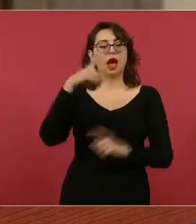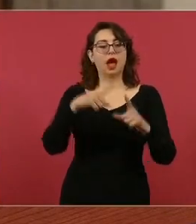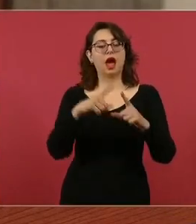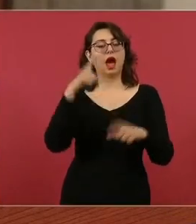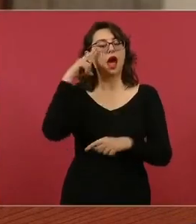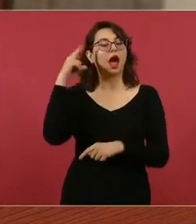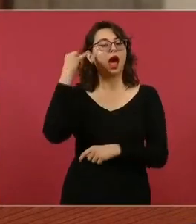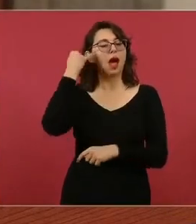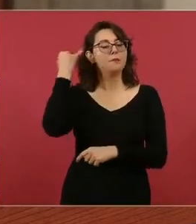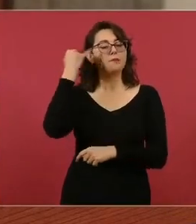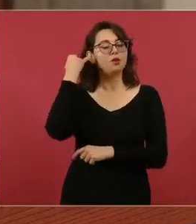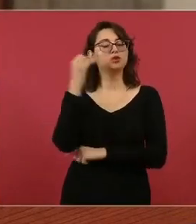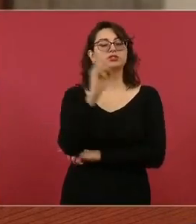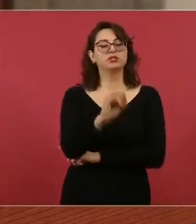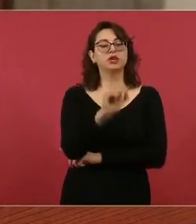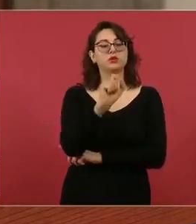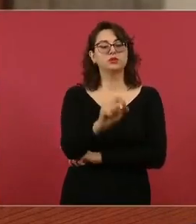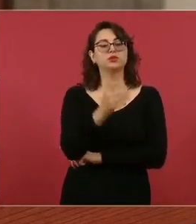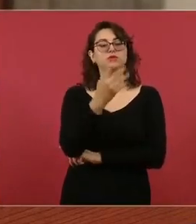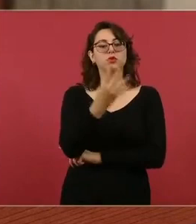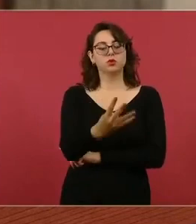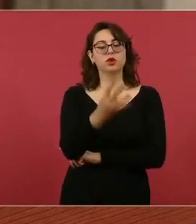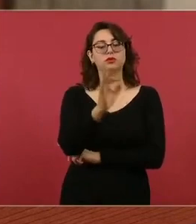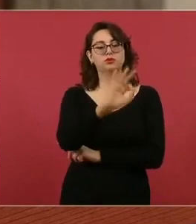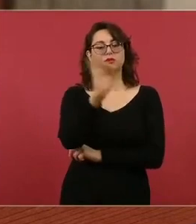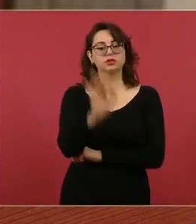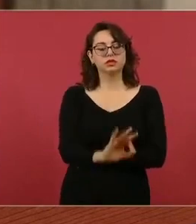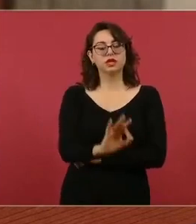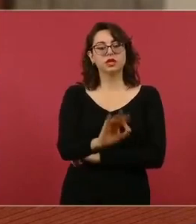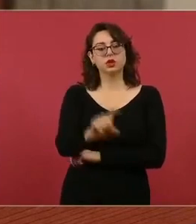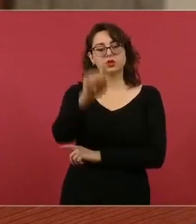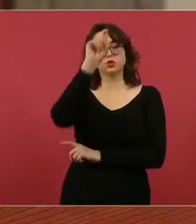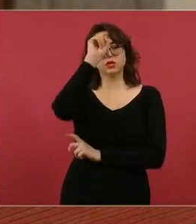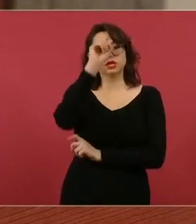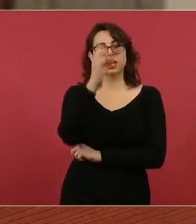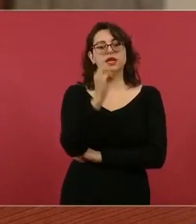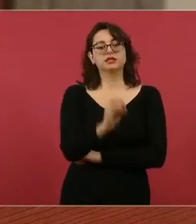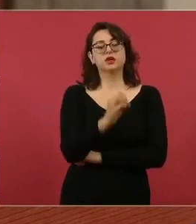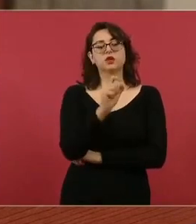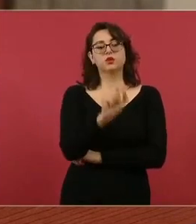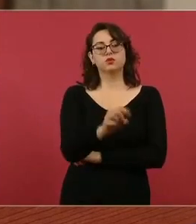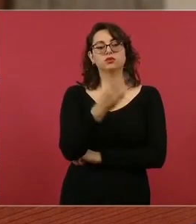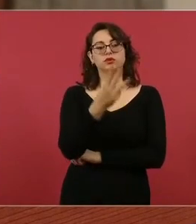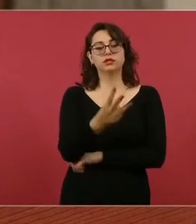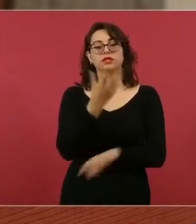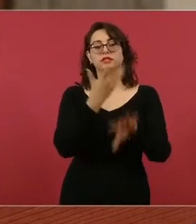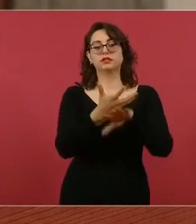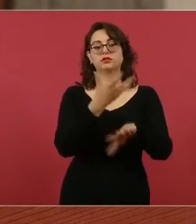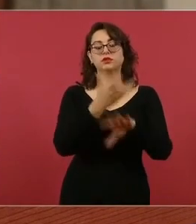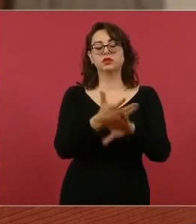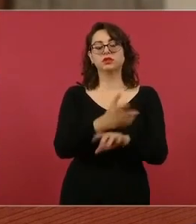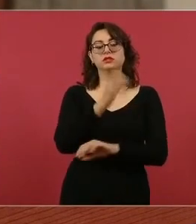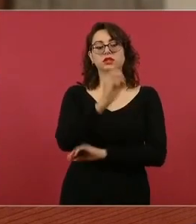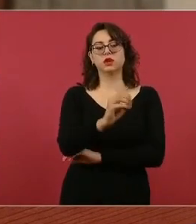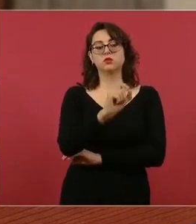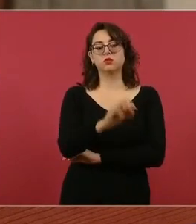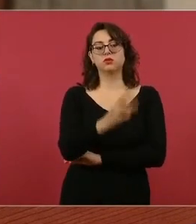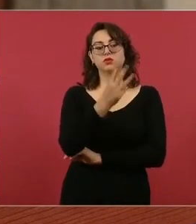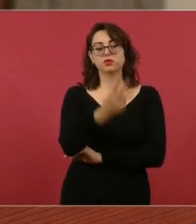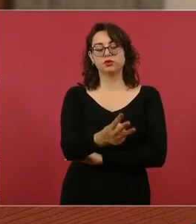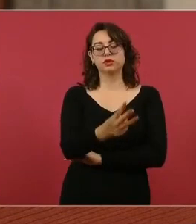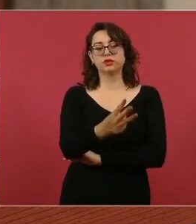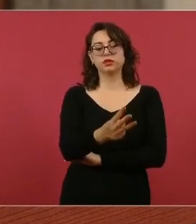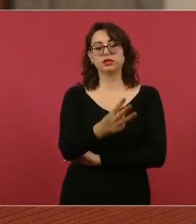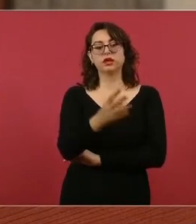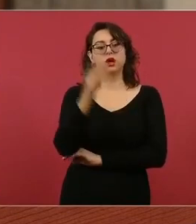0.4, Turquía 0.3, Estados Unidos 0.3, Corea del